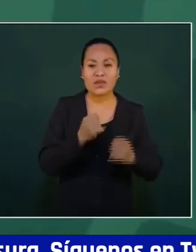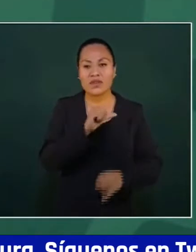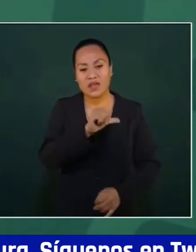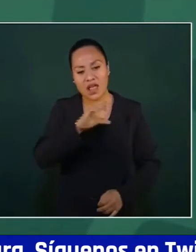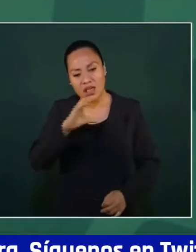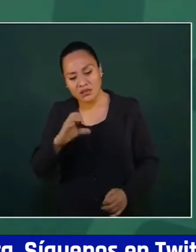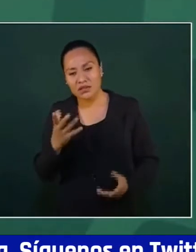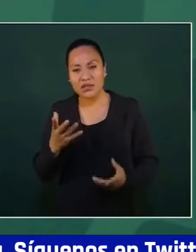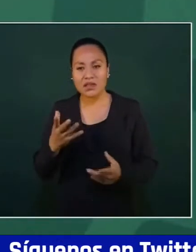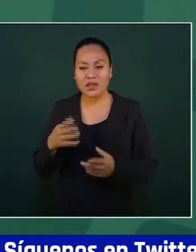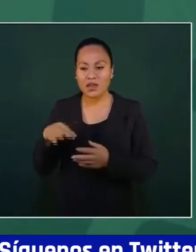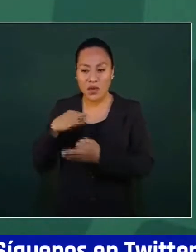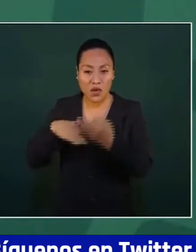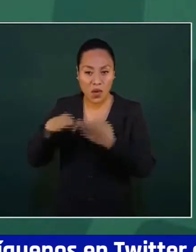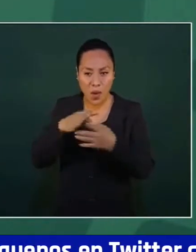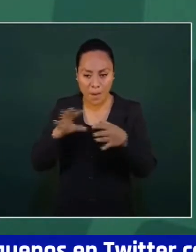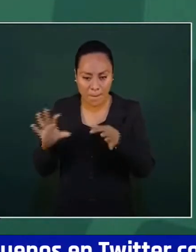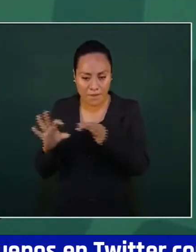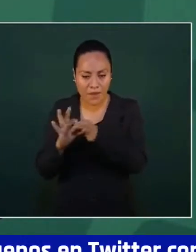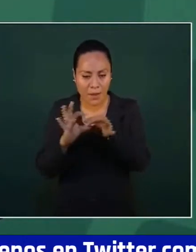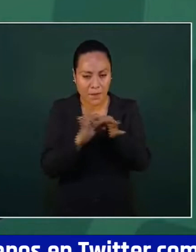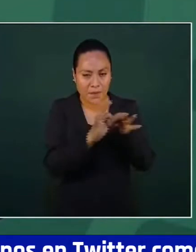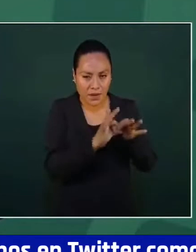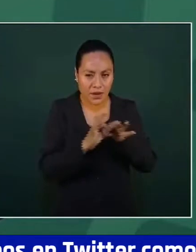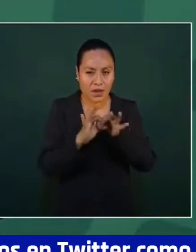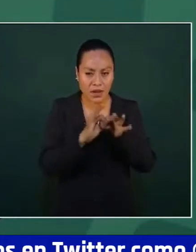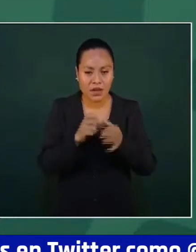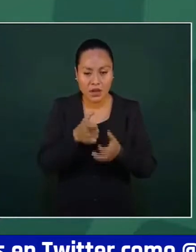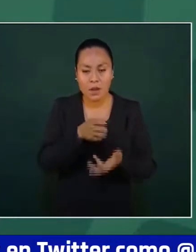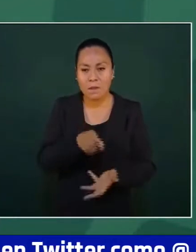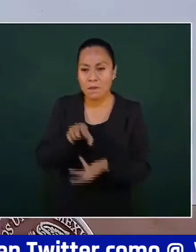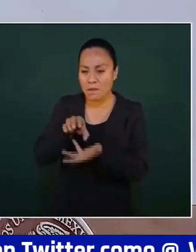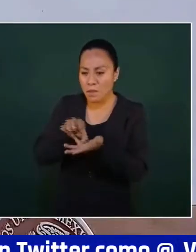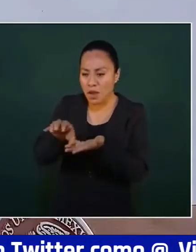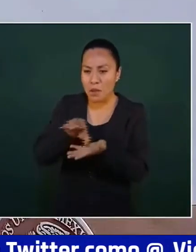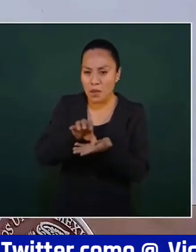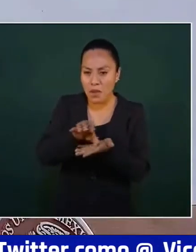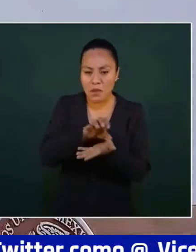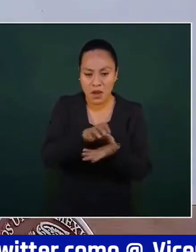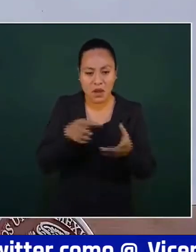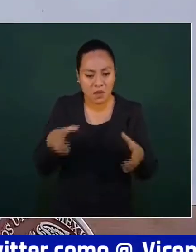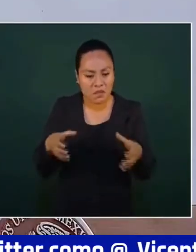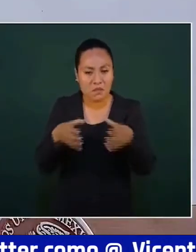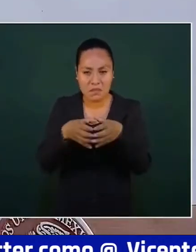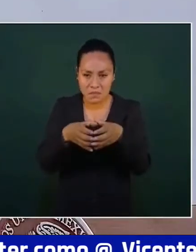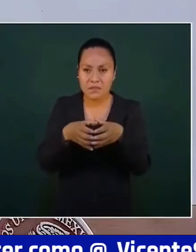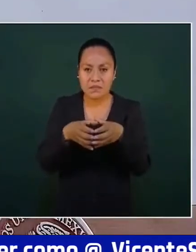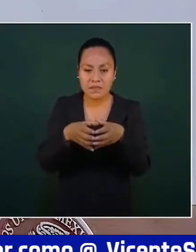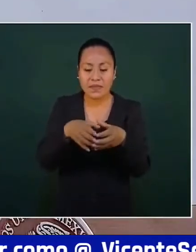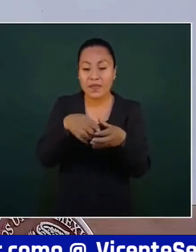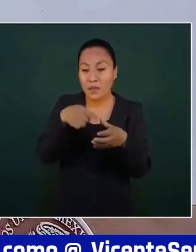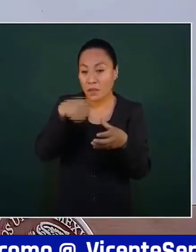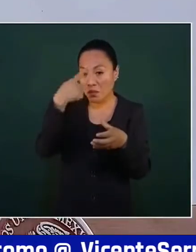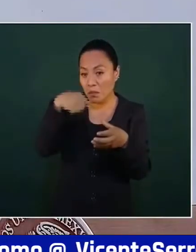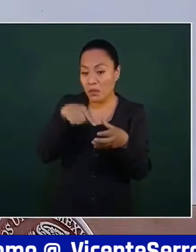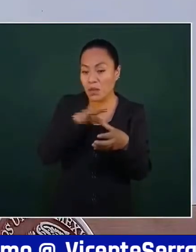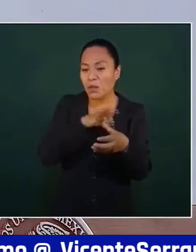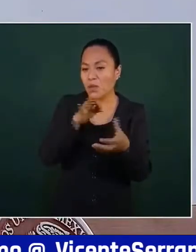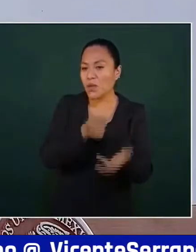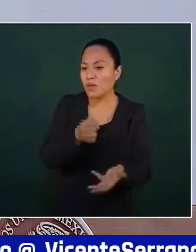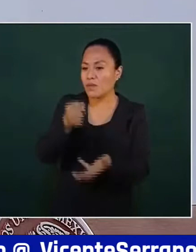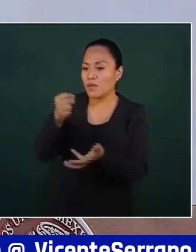han aportado una cantidad, pues más que nada simbólica, significativa para este proceso